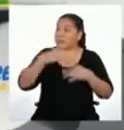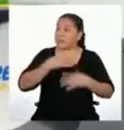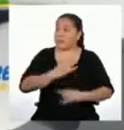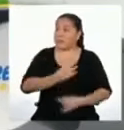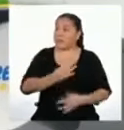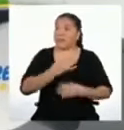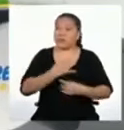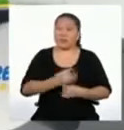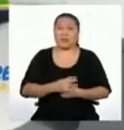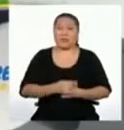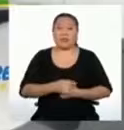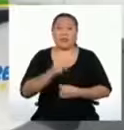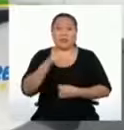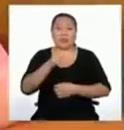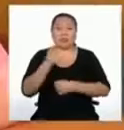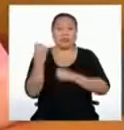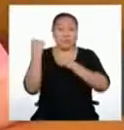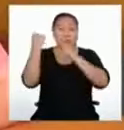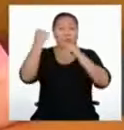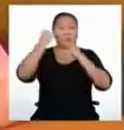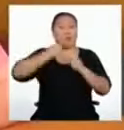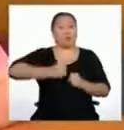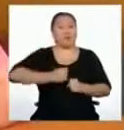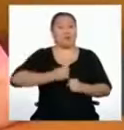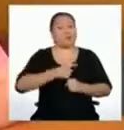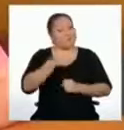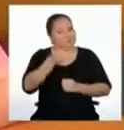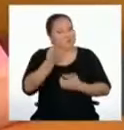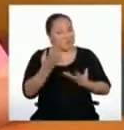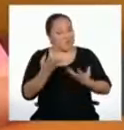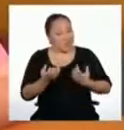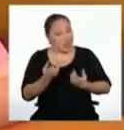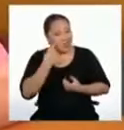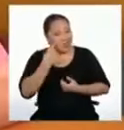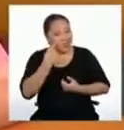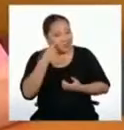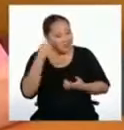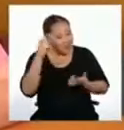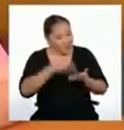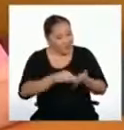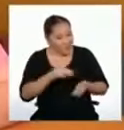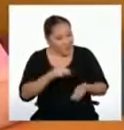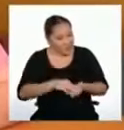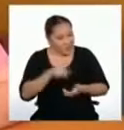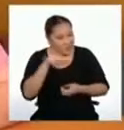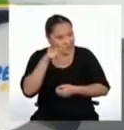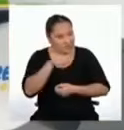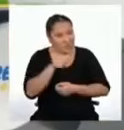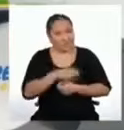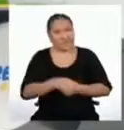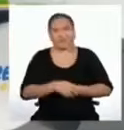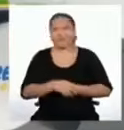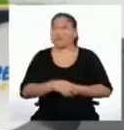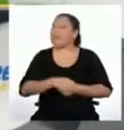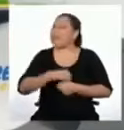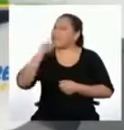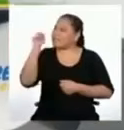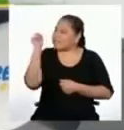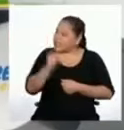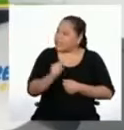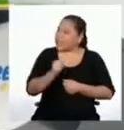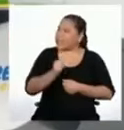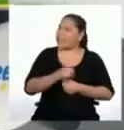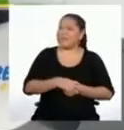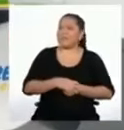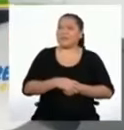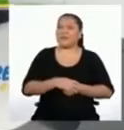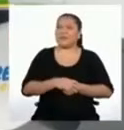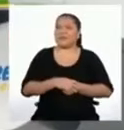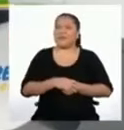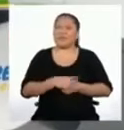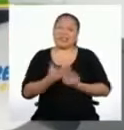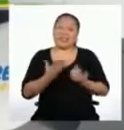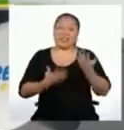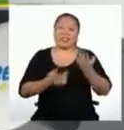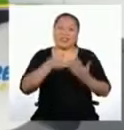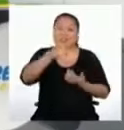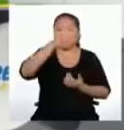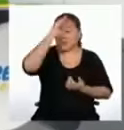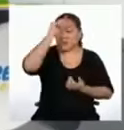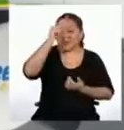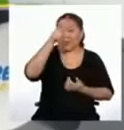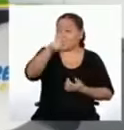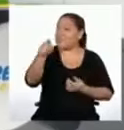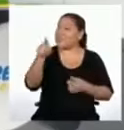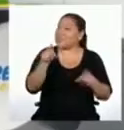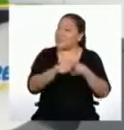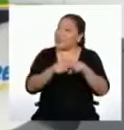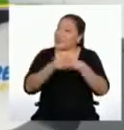sobre todo en lo referido al poder. ¿Te gustaría conocer un poco más al respecto? Por supuesto, y seguro que las chicas y los